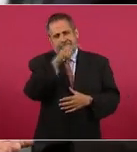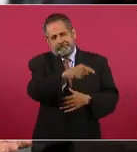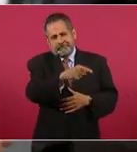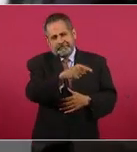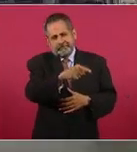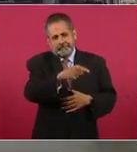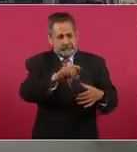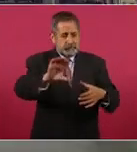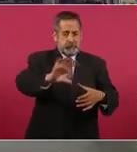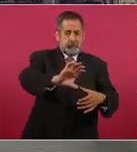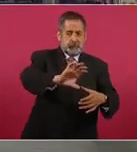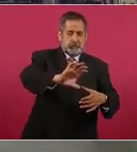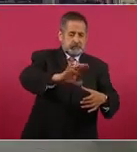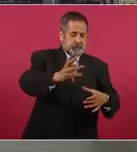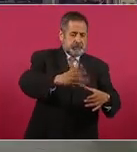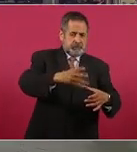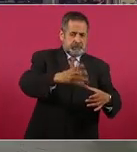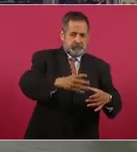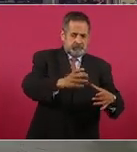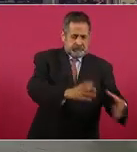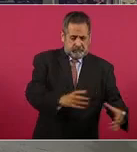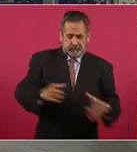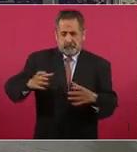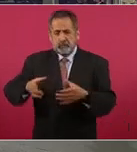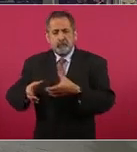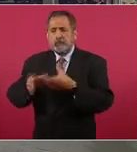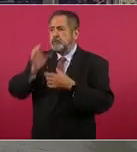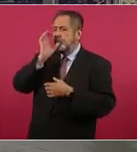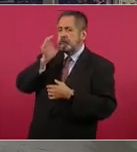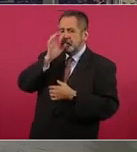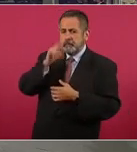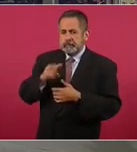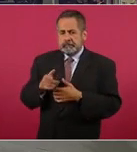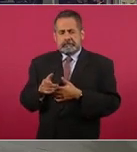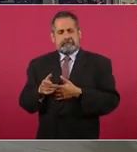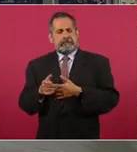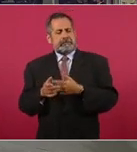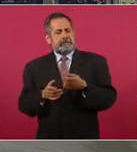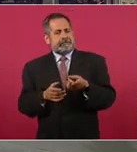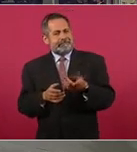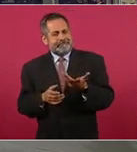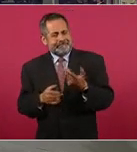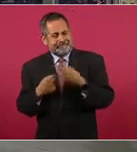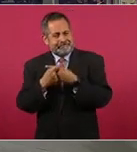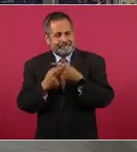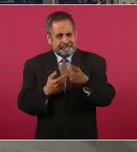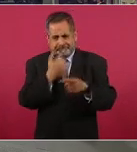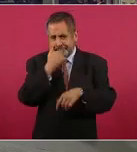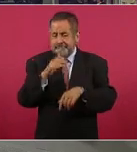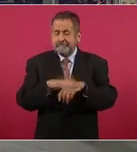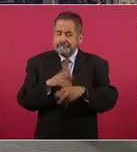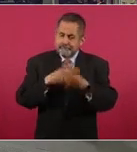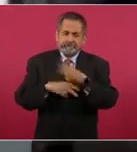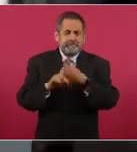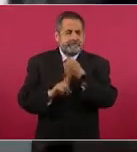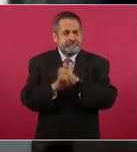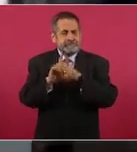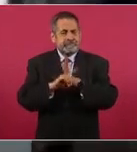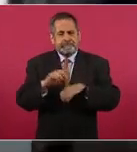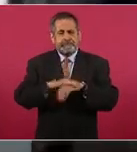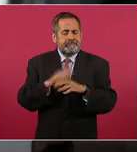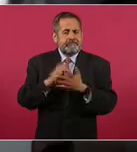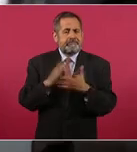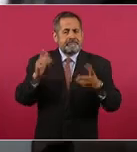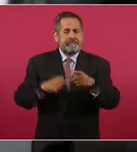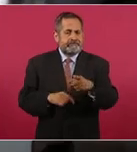los está llenando el agua de la pipa para consumo. Como le digo, ahí hay un detonante que pudiera ser de